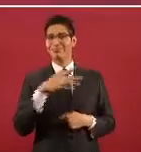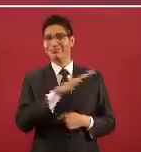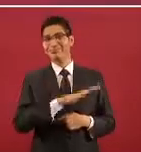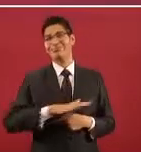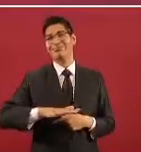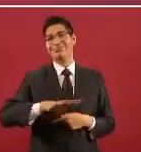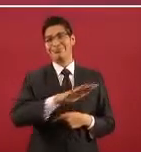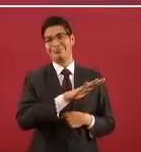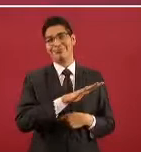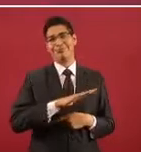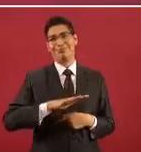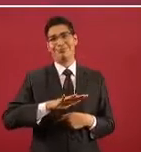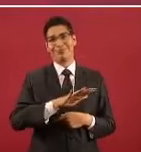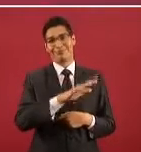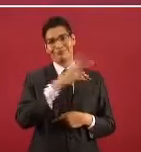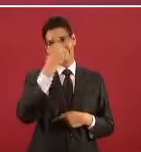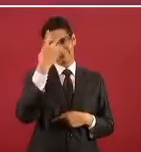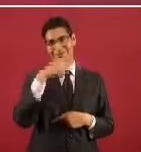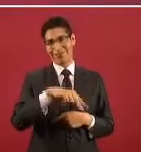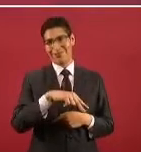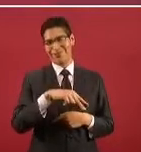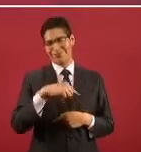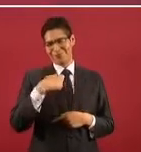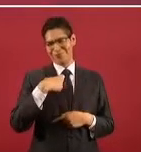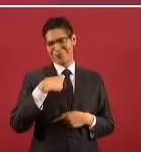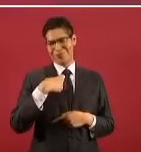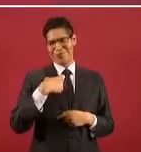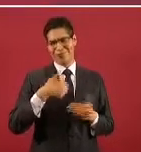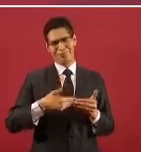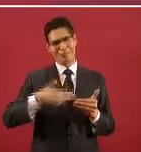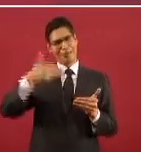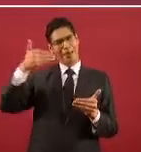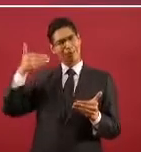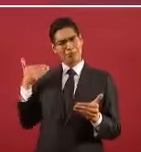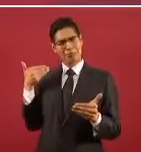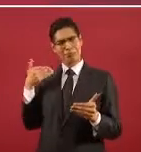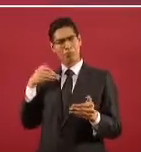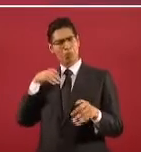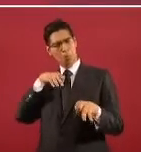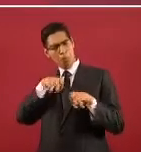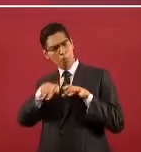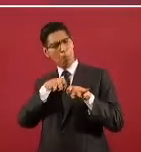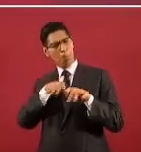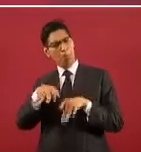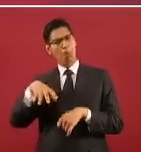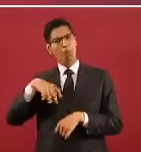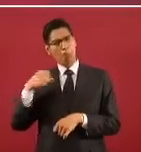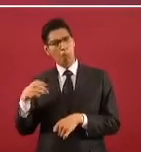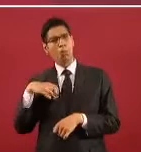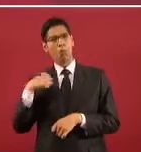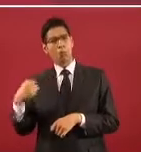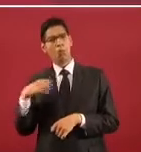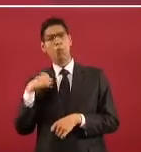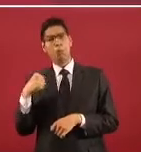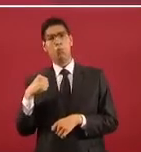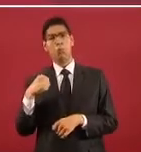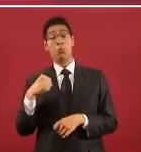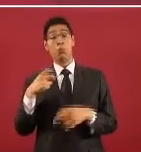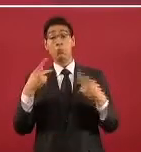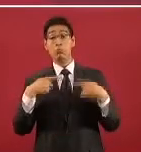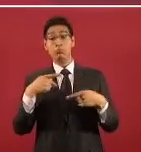porque llevo años luchando y siempre ha sido el pueblo el que me ha sacado